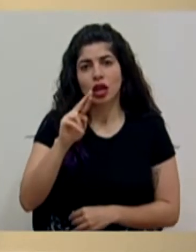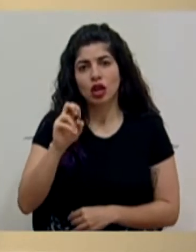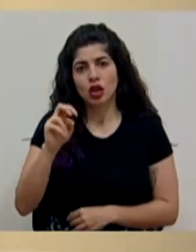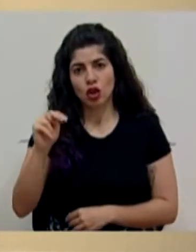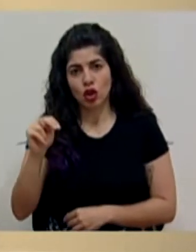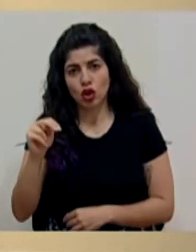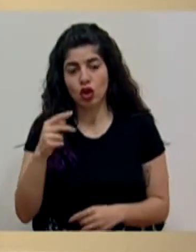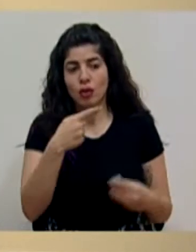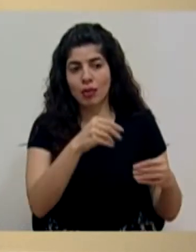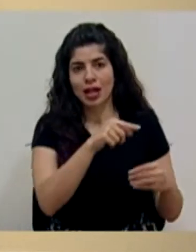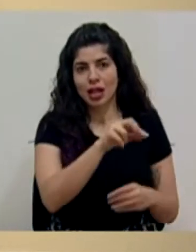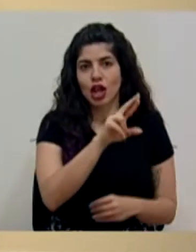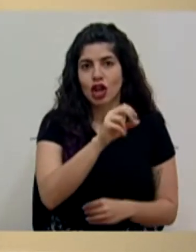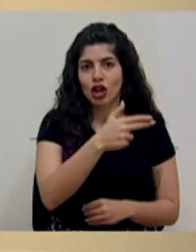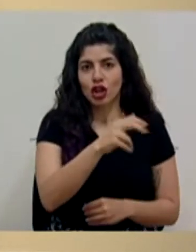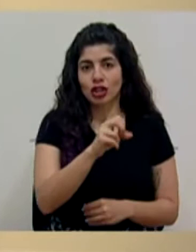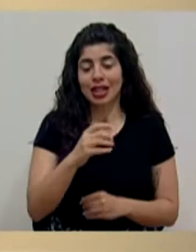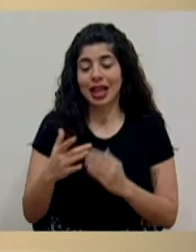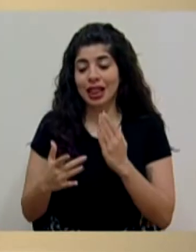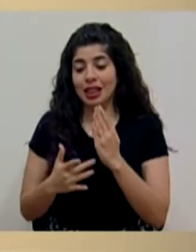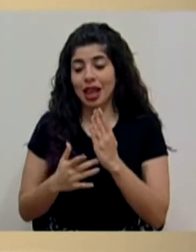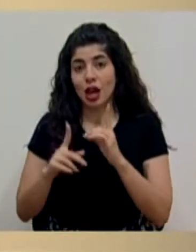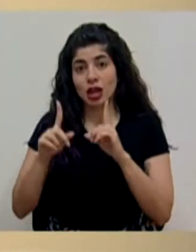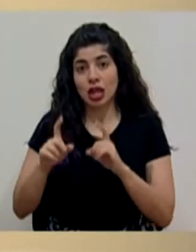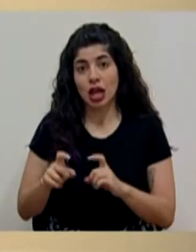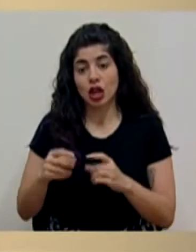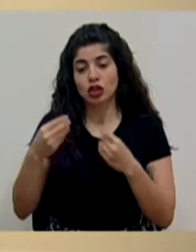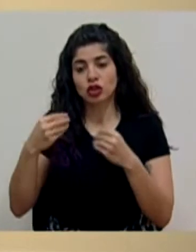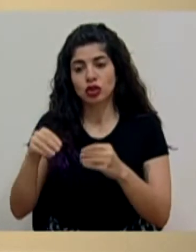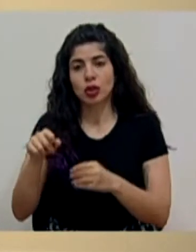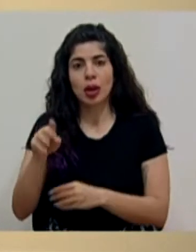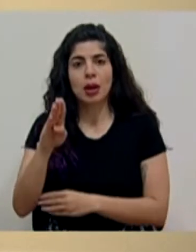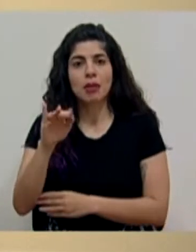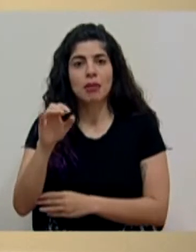para Roche y Tecnodiagnóstico para Biomerux.